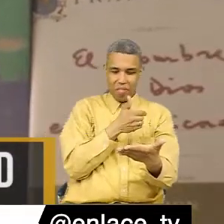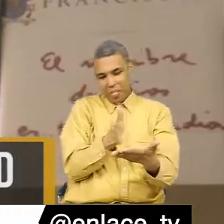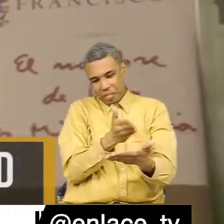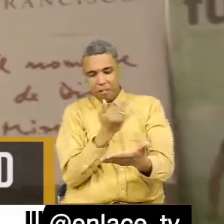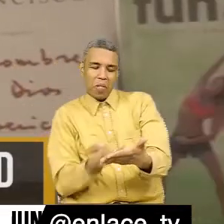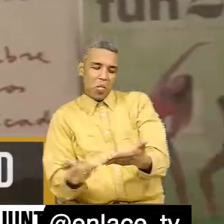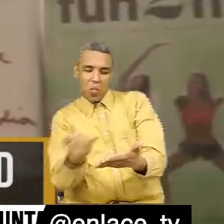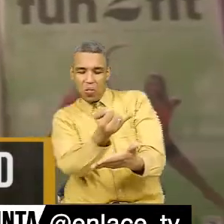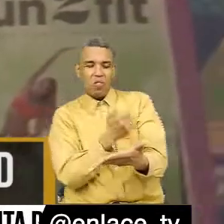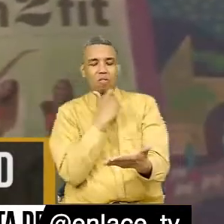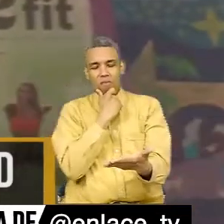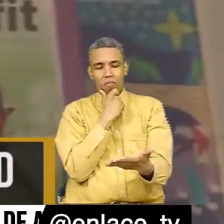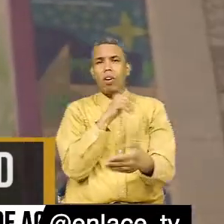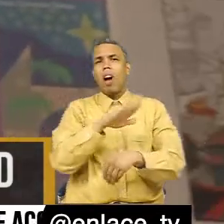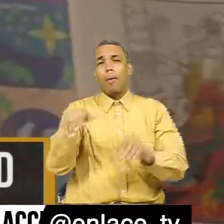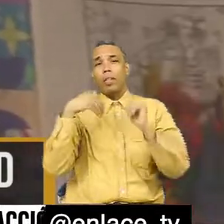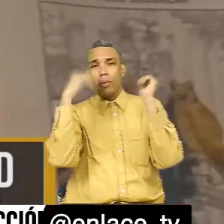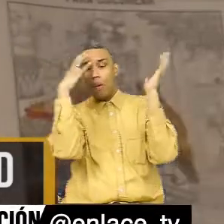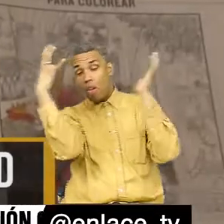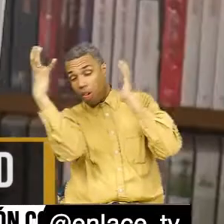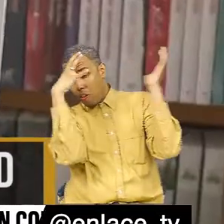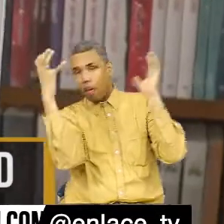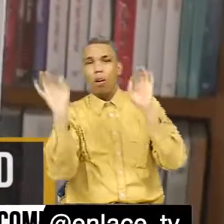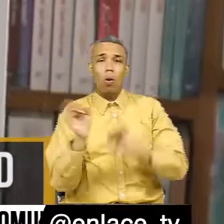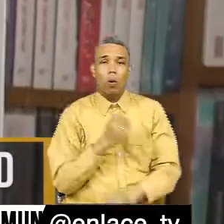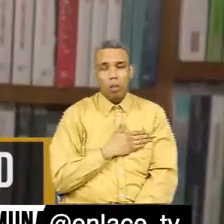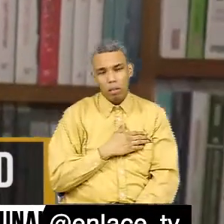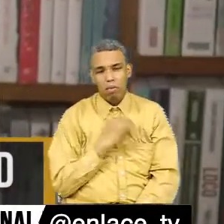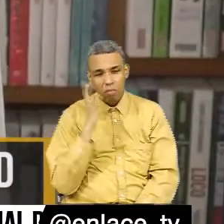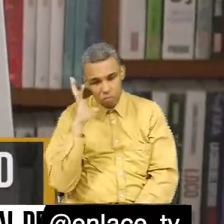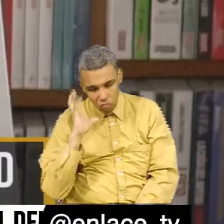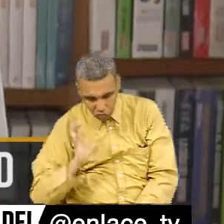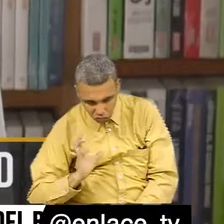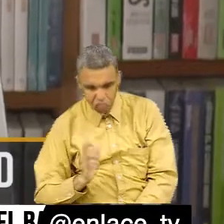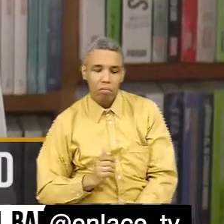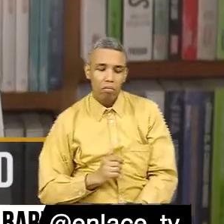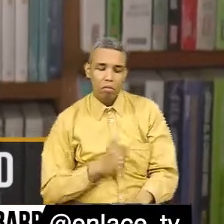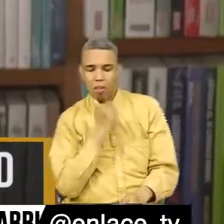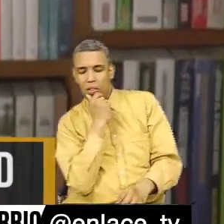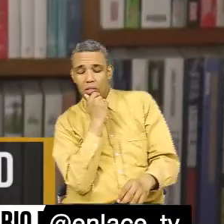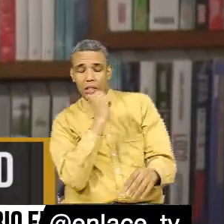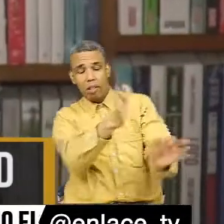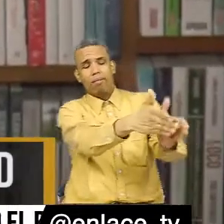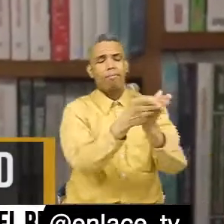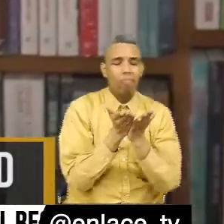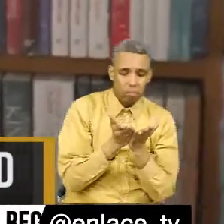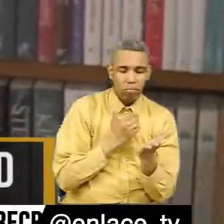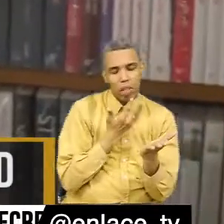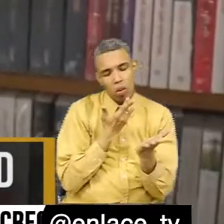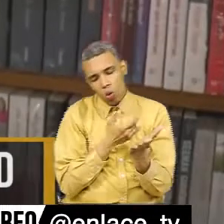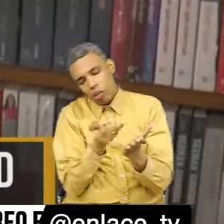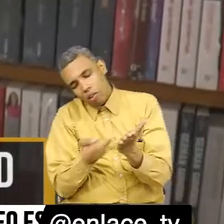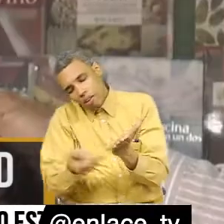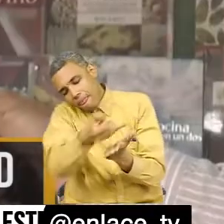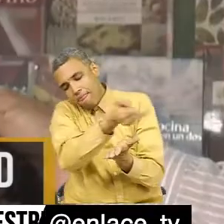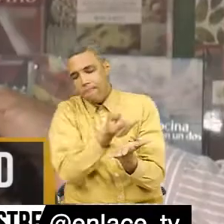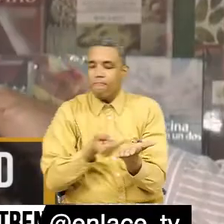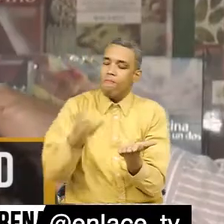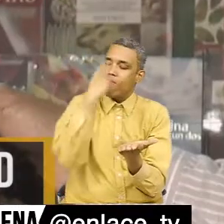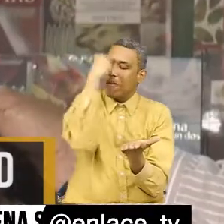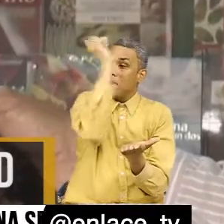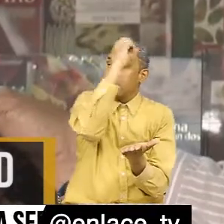porque es que uno a veces está muy estresado, está triste, y está comprobado por psicólogos y gente muy, muy rojamente reconocida, de que tú en el momento que empiezas